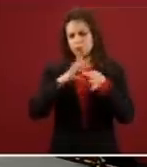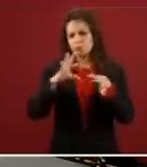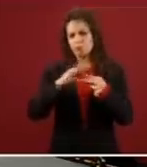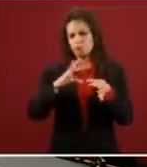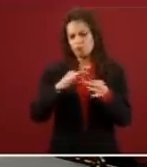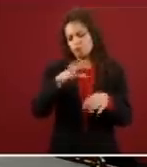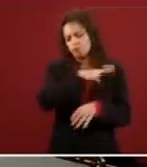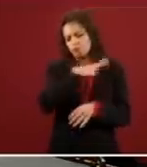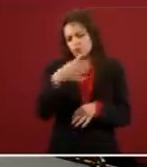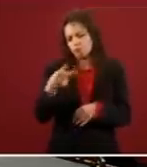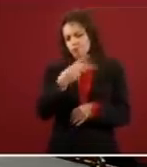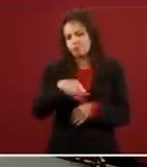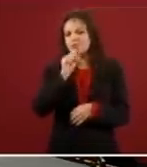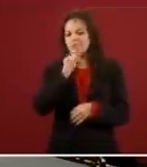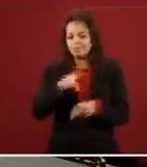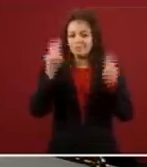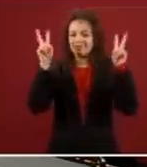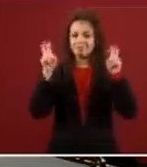Sobre el tema.